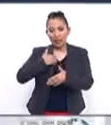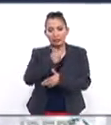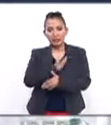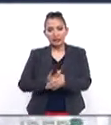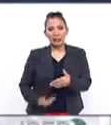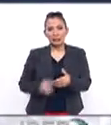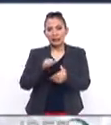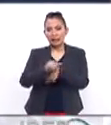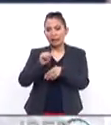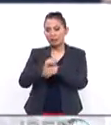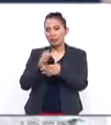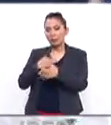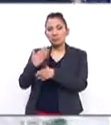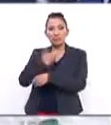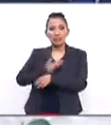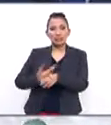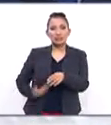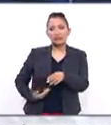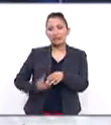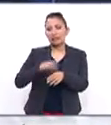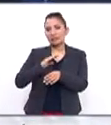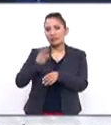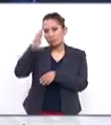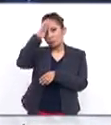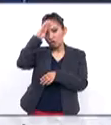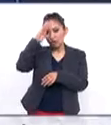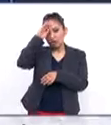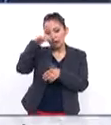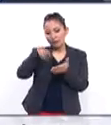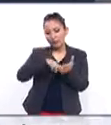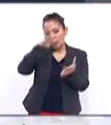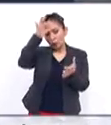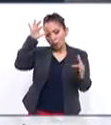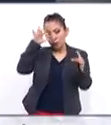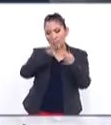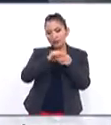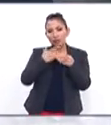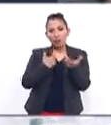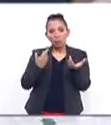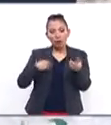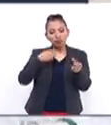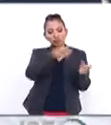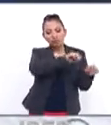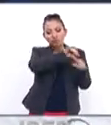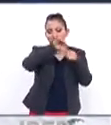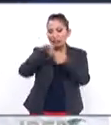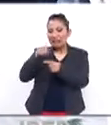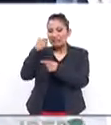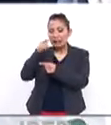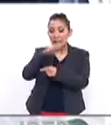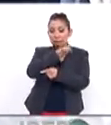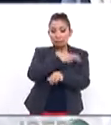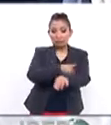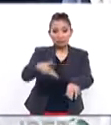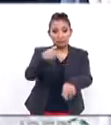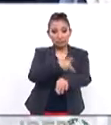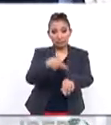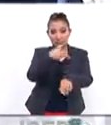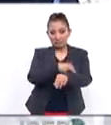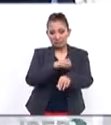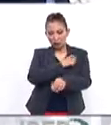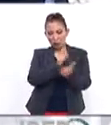argentino se reunió con su homólogo brasileño, Jair Bolsonaro, con quien firmó un tratado de extradición que busca acelerar los